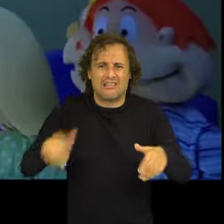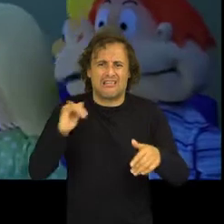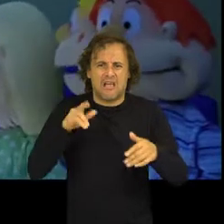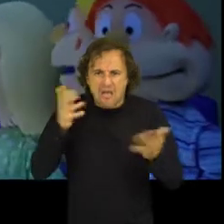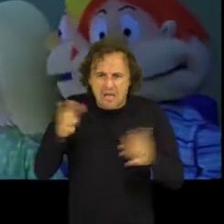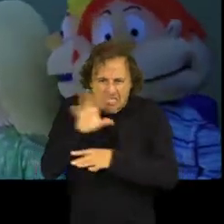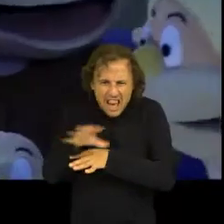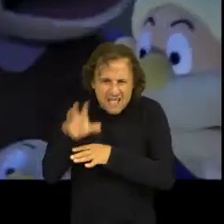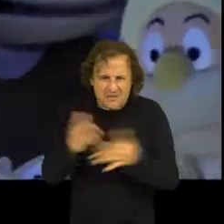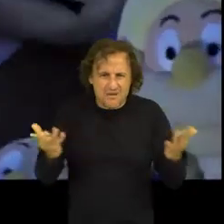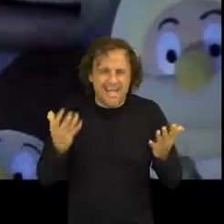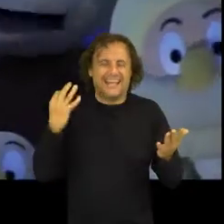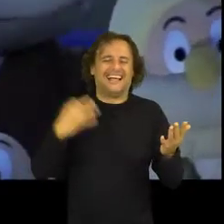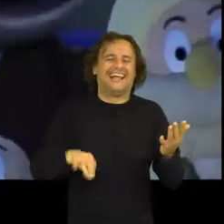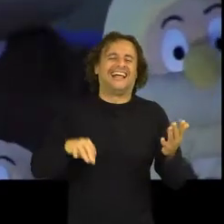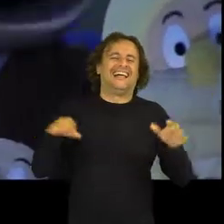Sí.